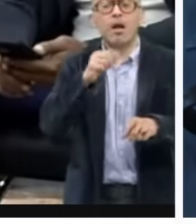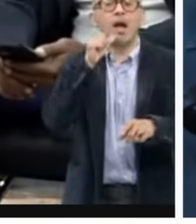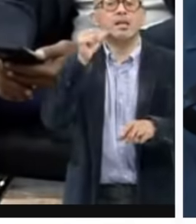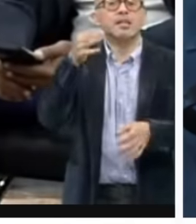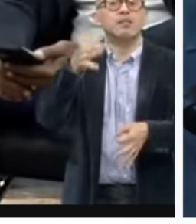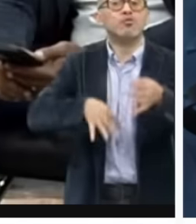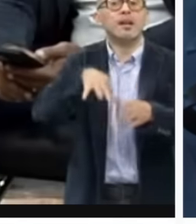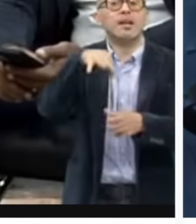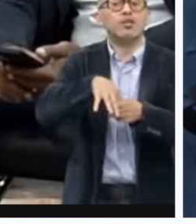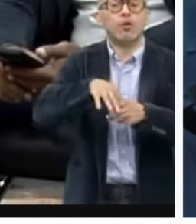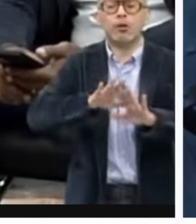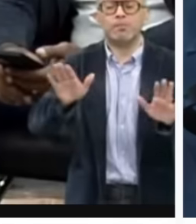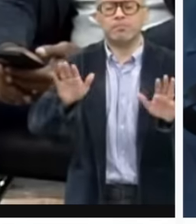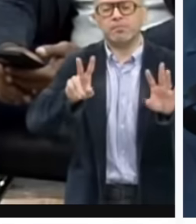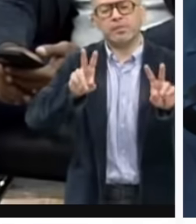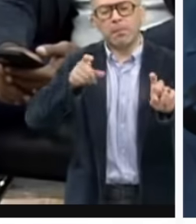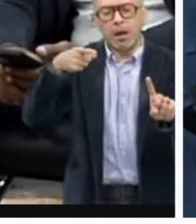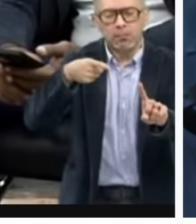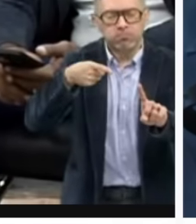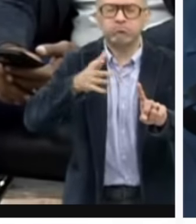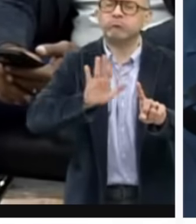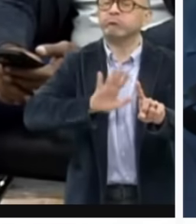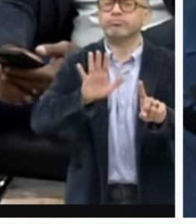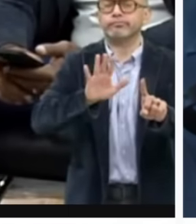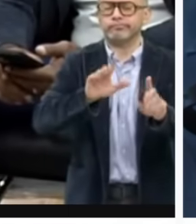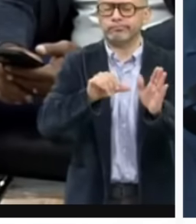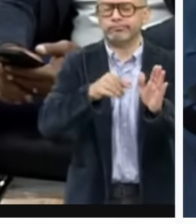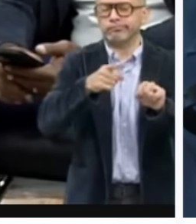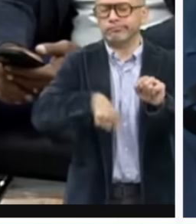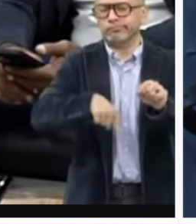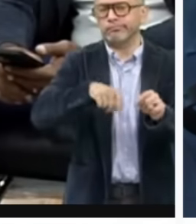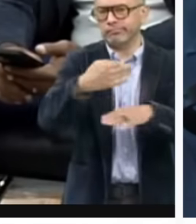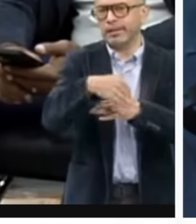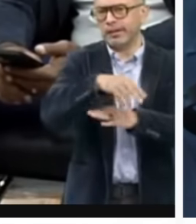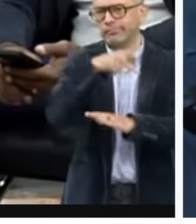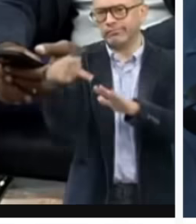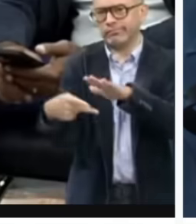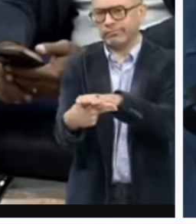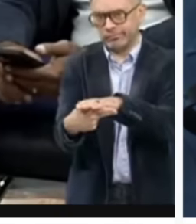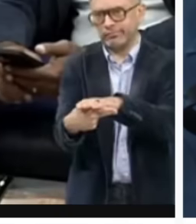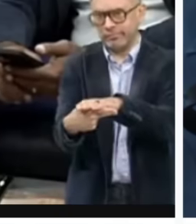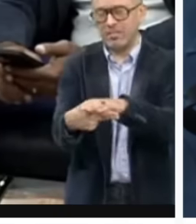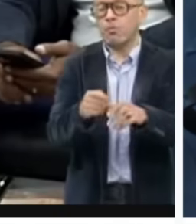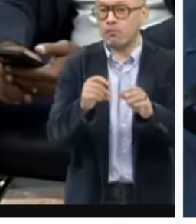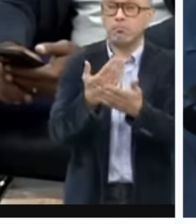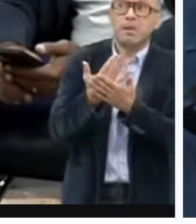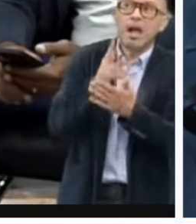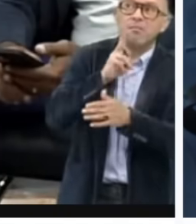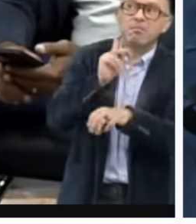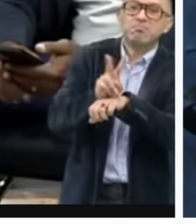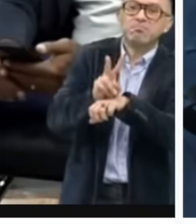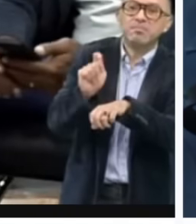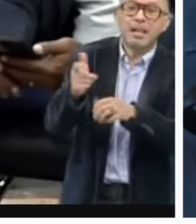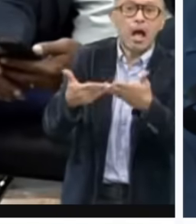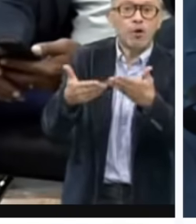no entrarle al fondo del asunto y también tendríamos que estar muy pendientes de ello. Lo que está claro es que MC hoy está en la estrategia